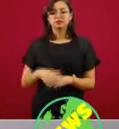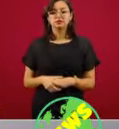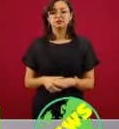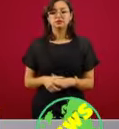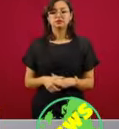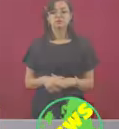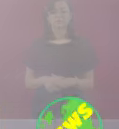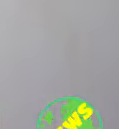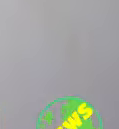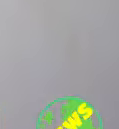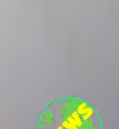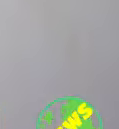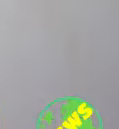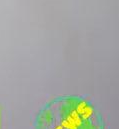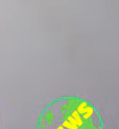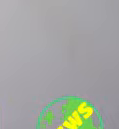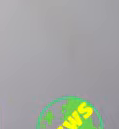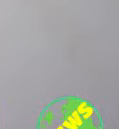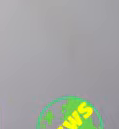Yo no doy